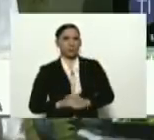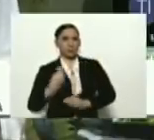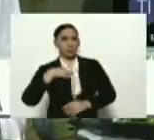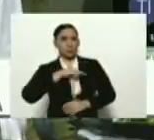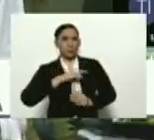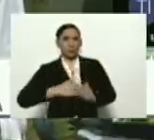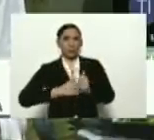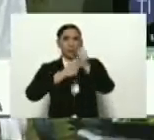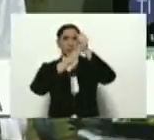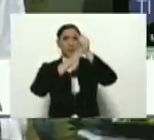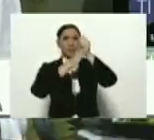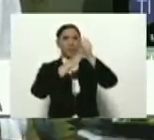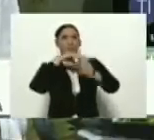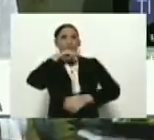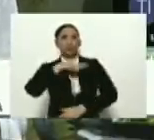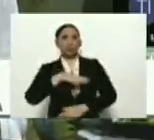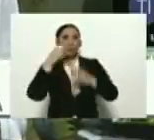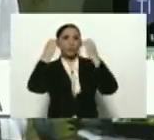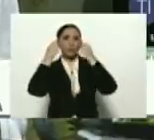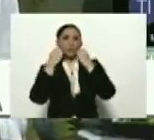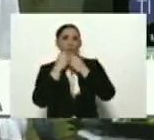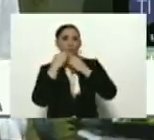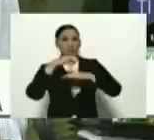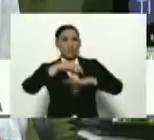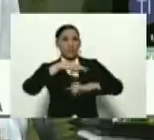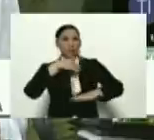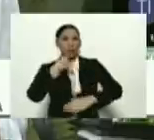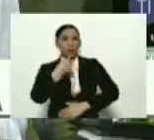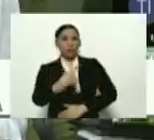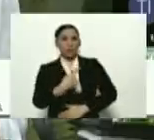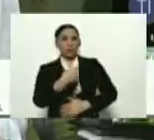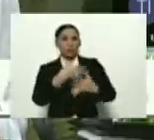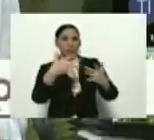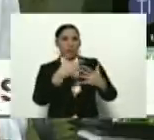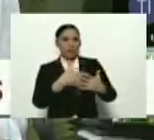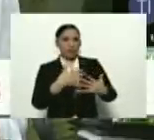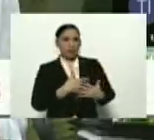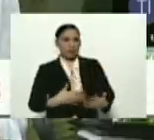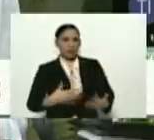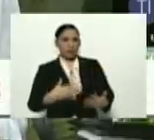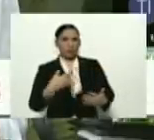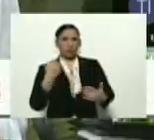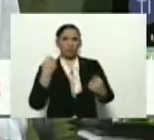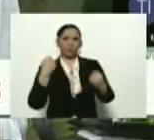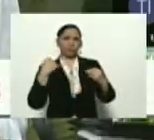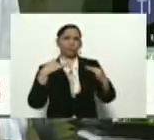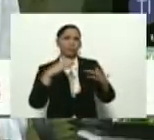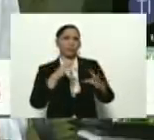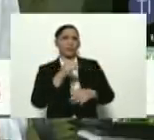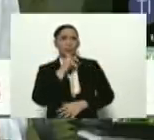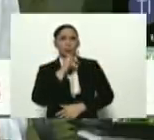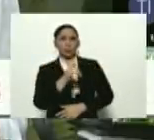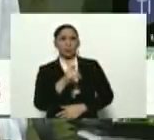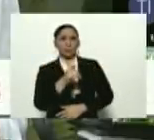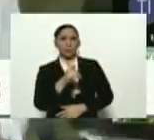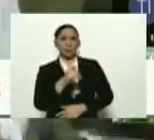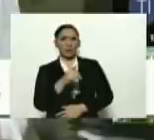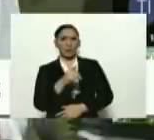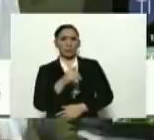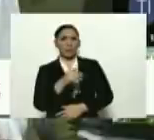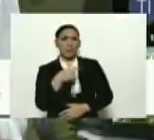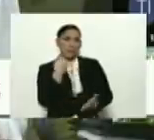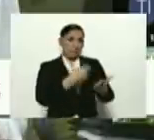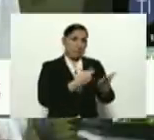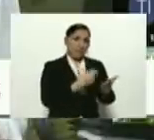líder histórico Fidel Castro lo dejó dicho y escrito en innumerables pronunciamientos, y cito: en vez de invertir tanto